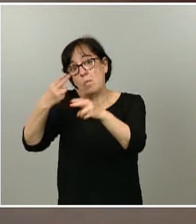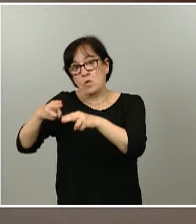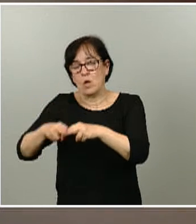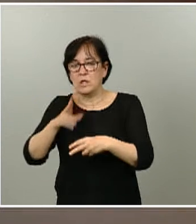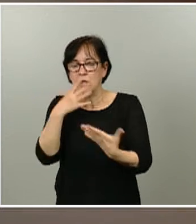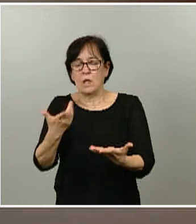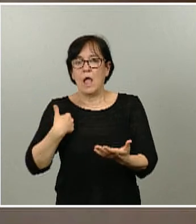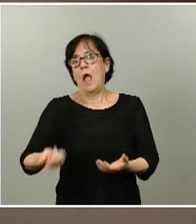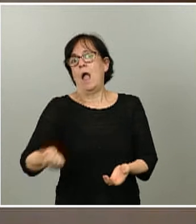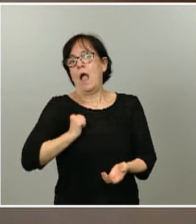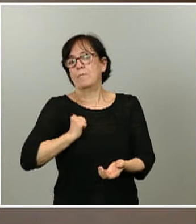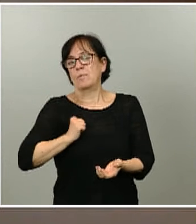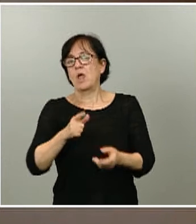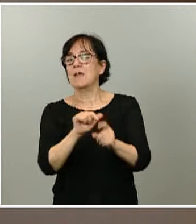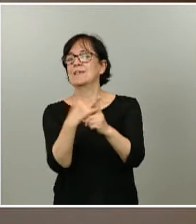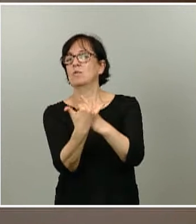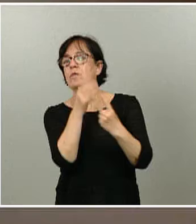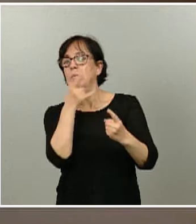poco de la situación? Gracias.